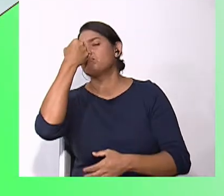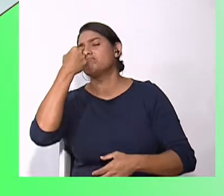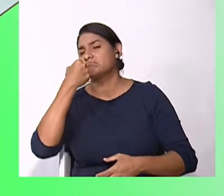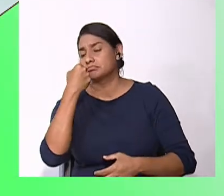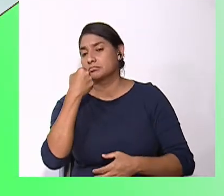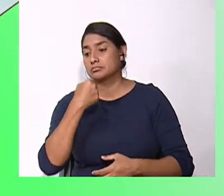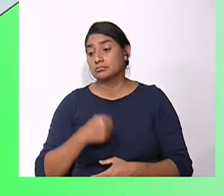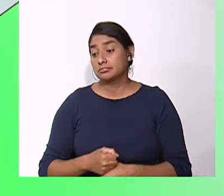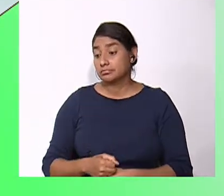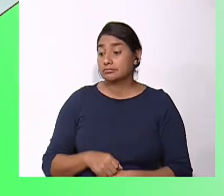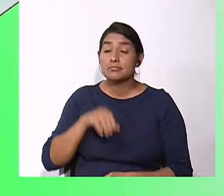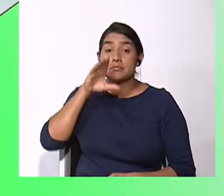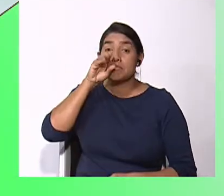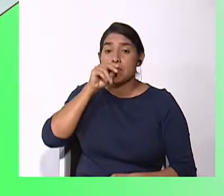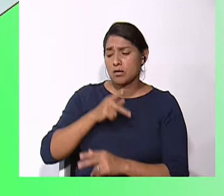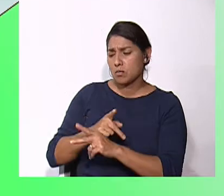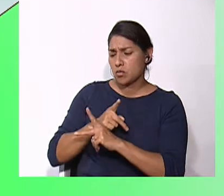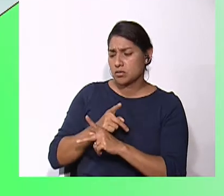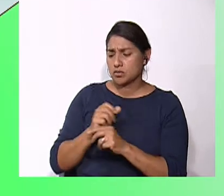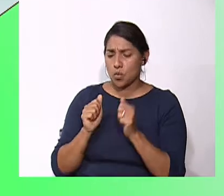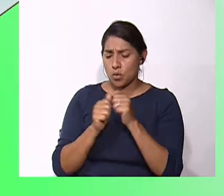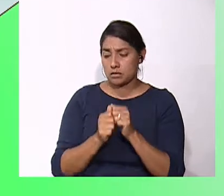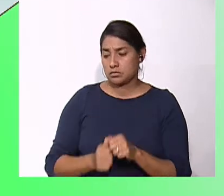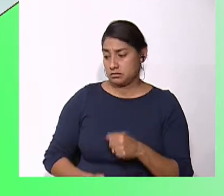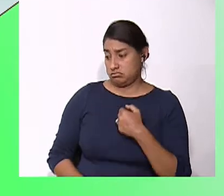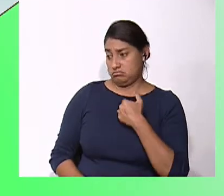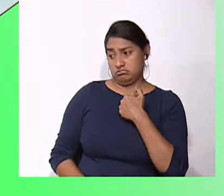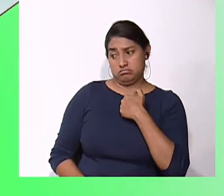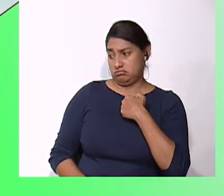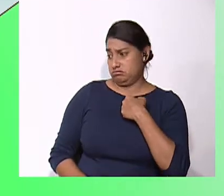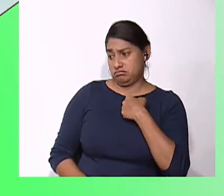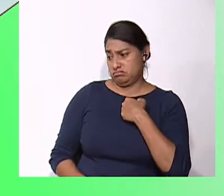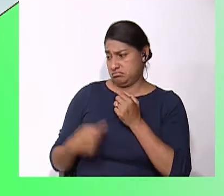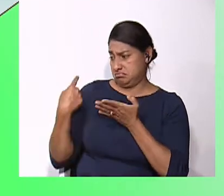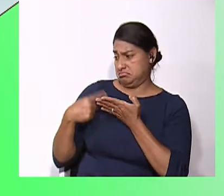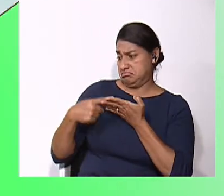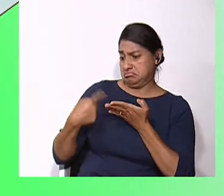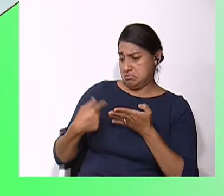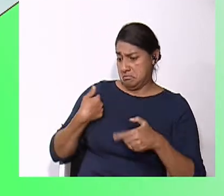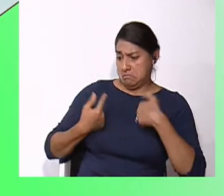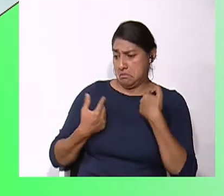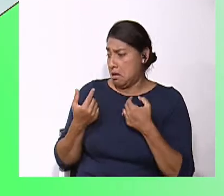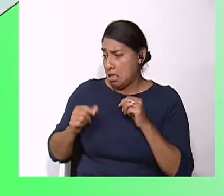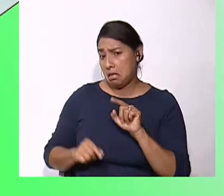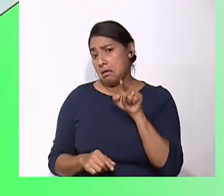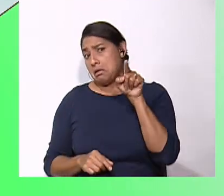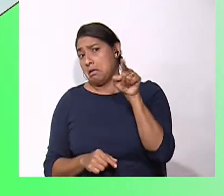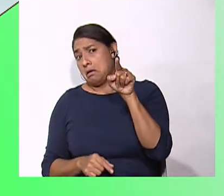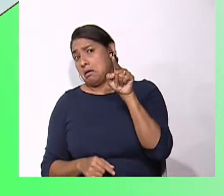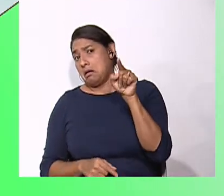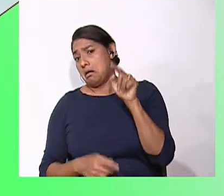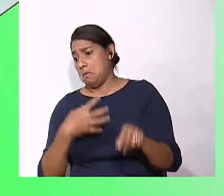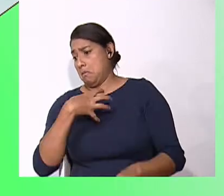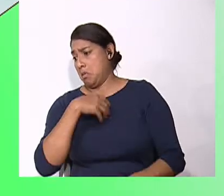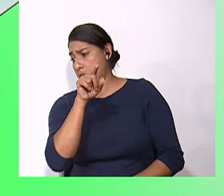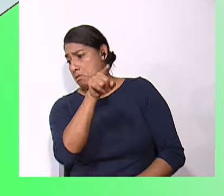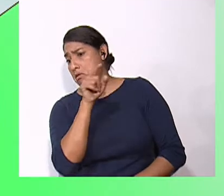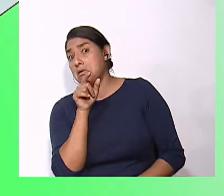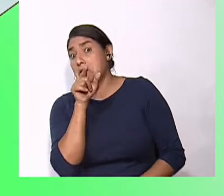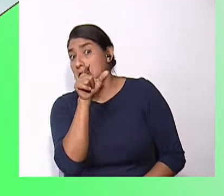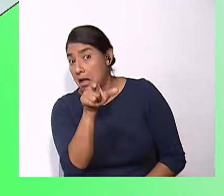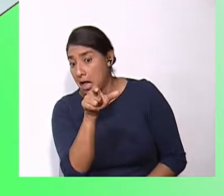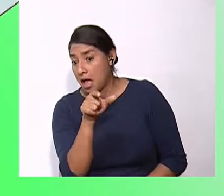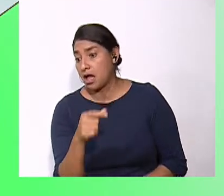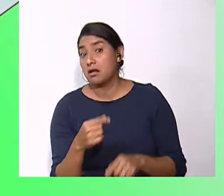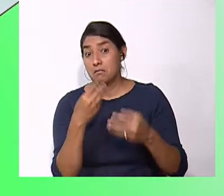El perro guardián le contestó: no es a mí a quien debes de reclamar, sino a nuestro amo, ya que en lugar